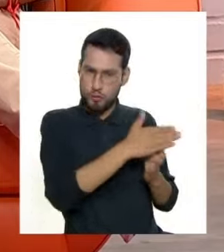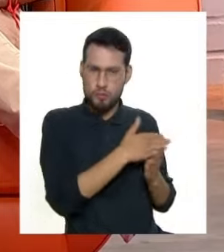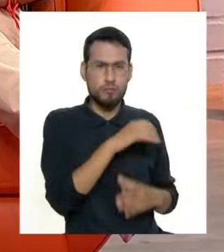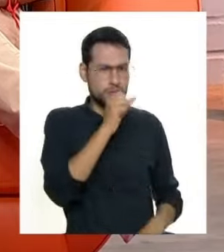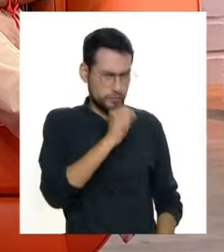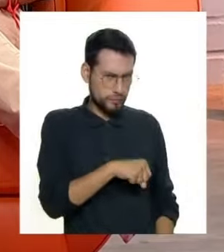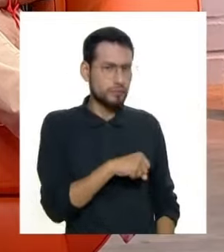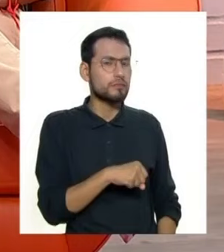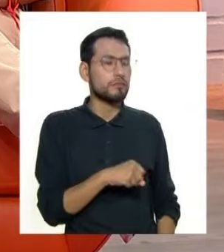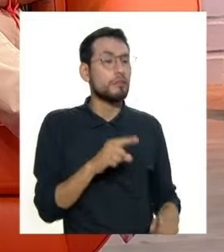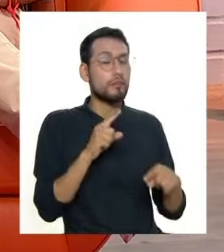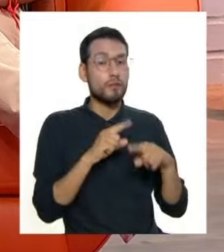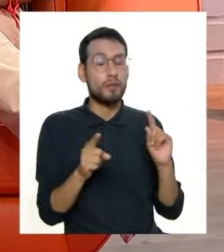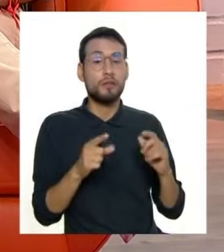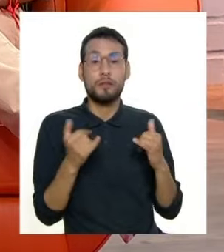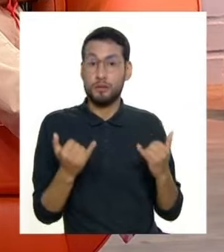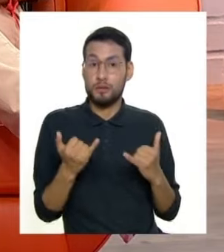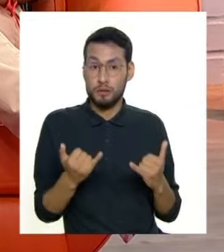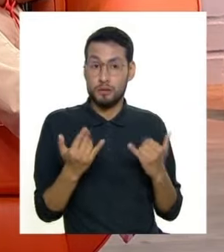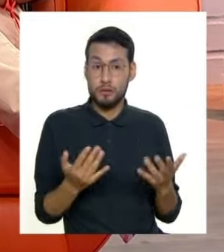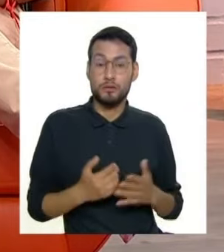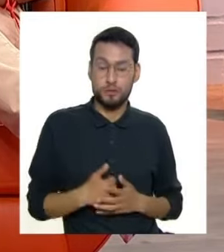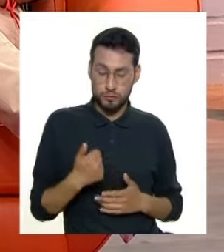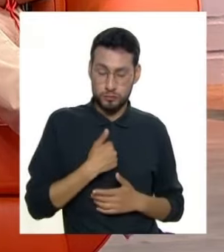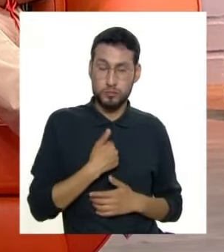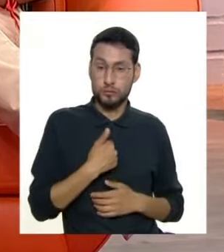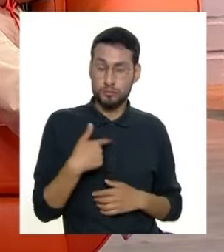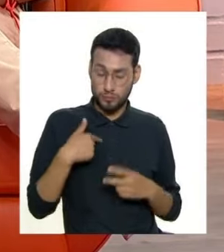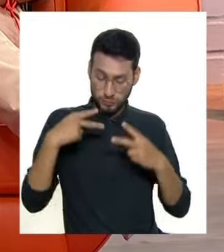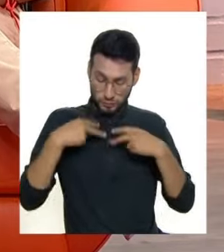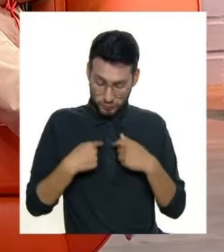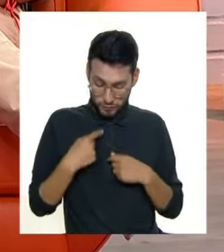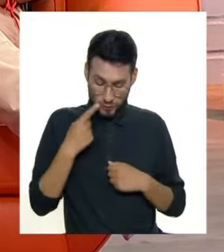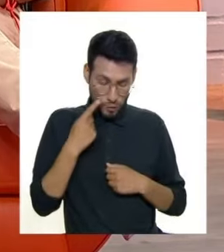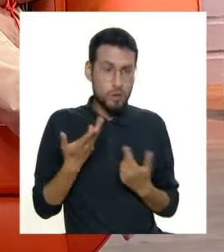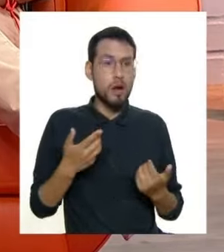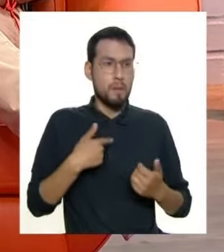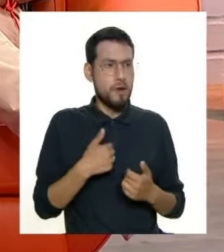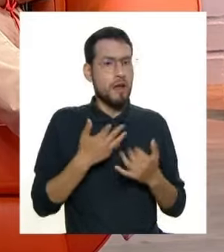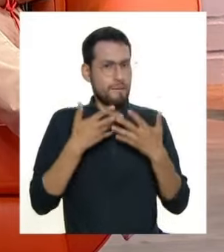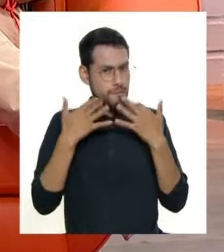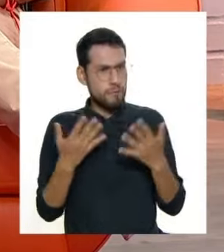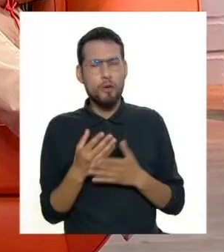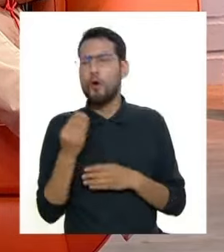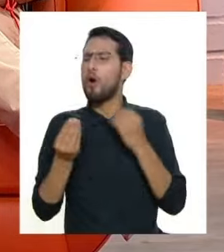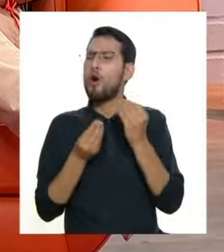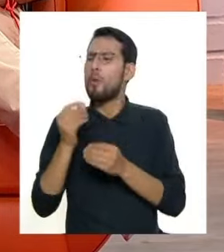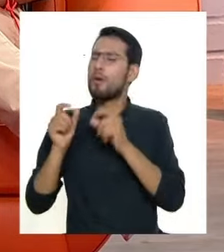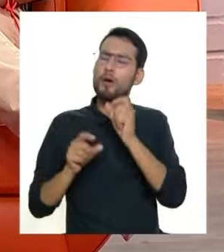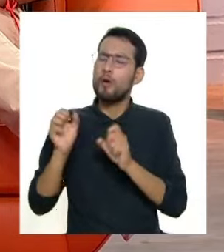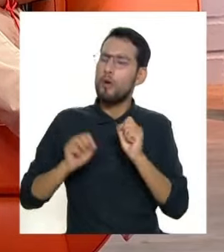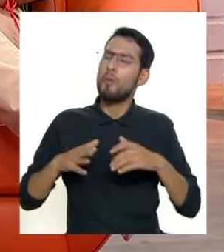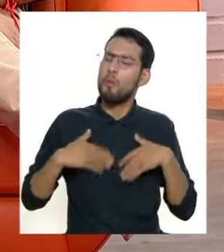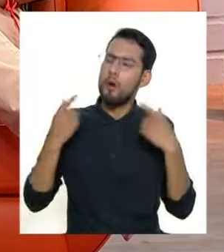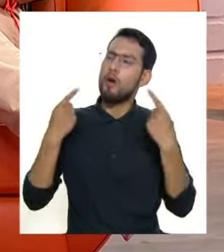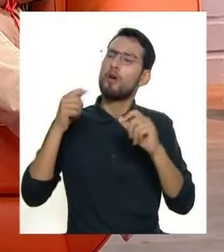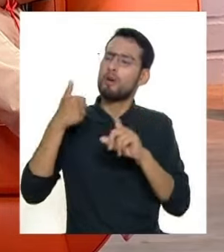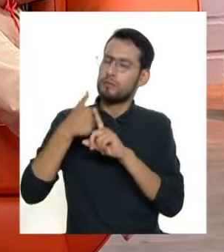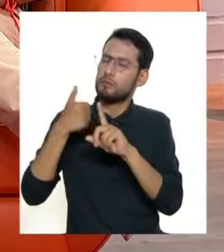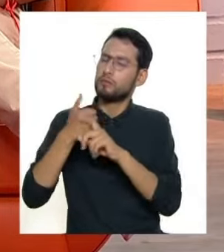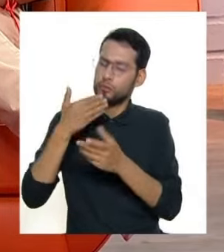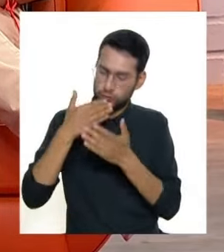sí, definitivamente, claro. Pero hoy el autoconcepto que yo tengo de mí misma hace que yo sea feliz. ¿Cómo las personas pueden lograr tener